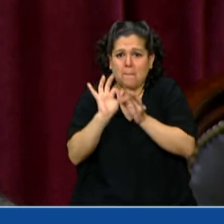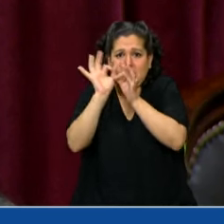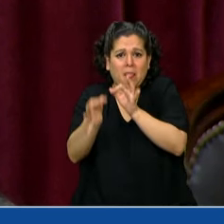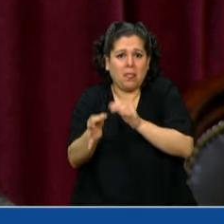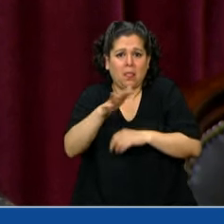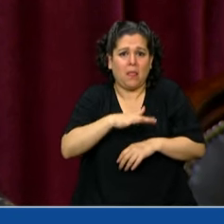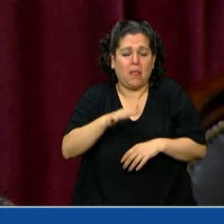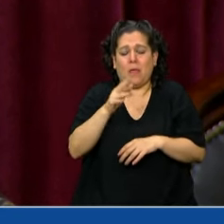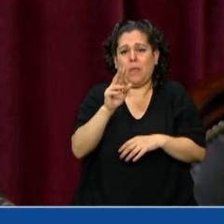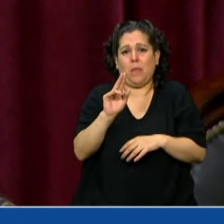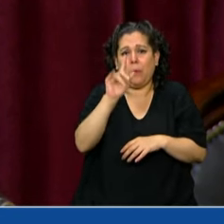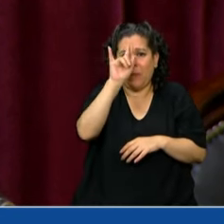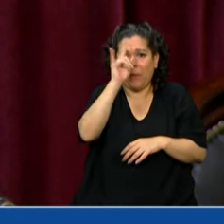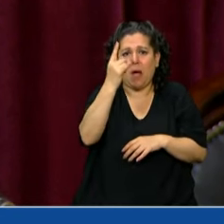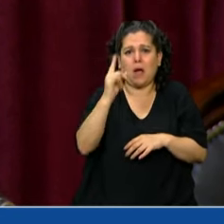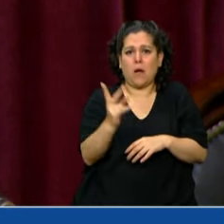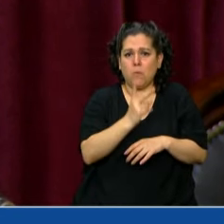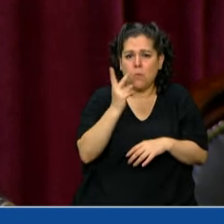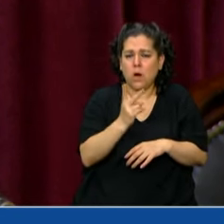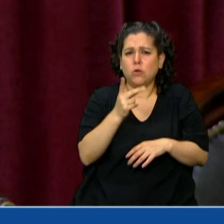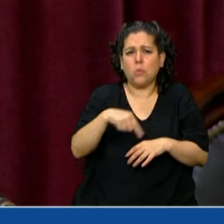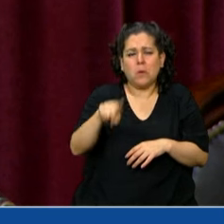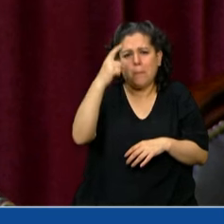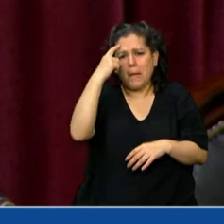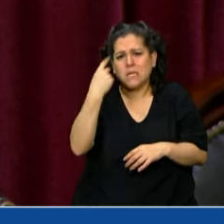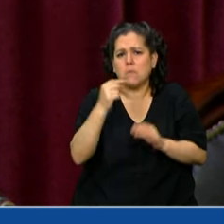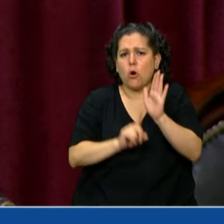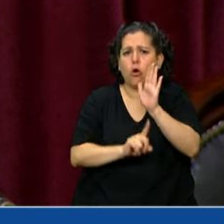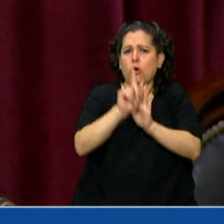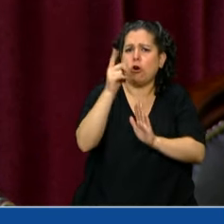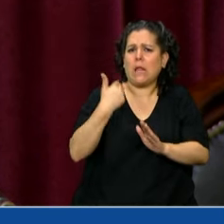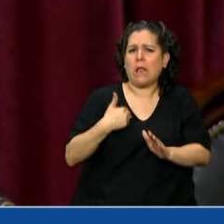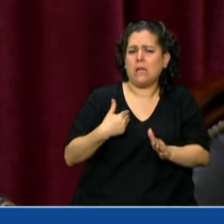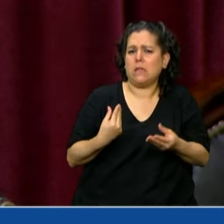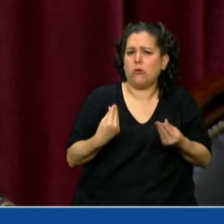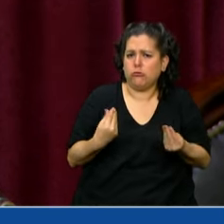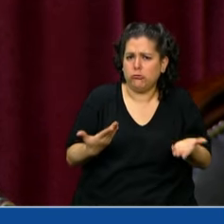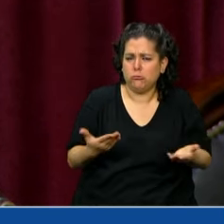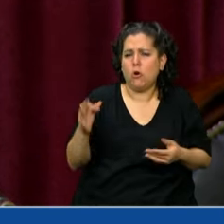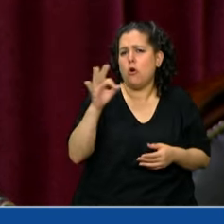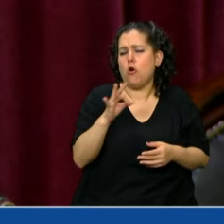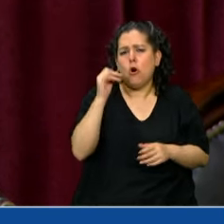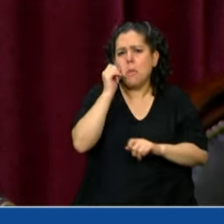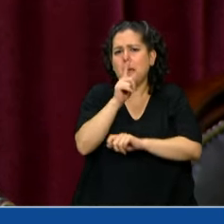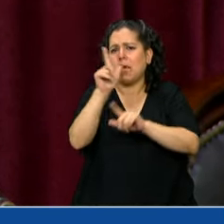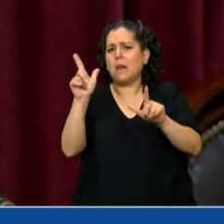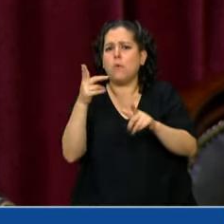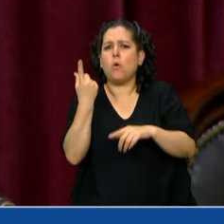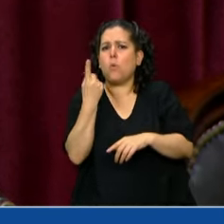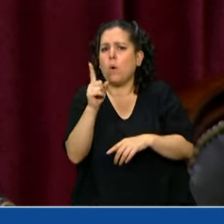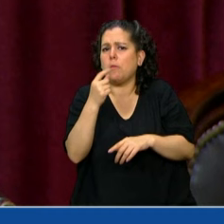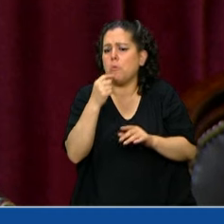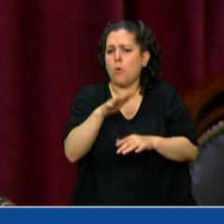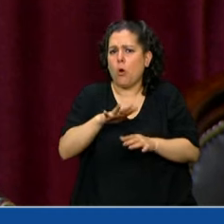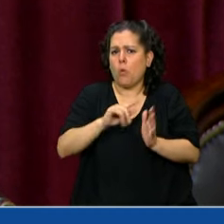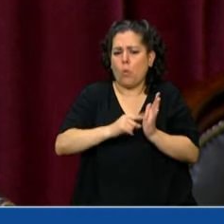imaginemos lo que queda para las provincias del noreste argentino imaginemos lo que queda para muchos de los partidos de la provincia